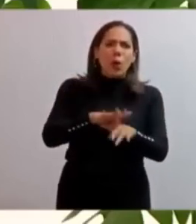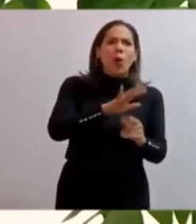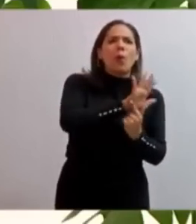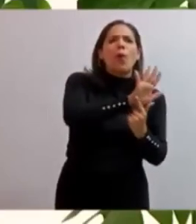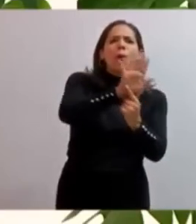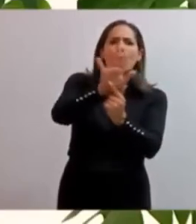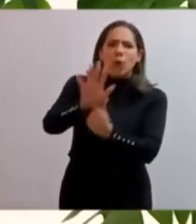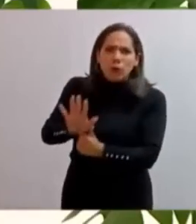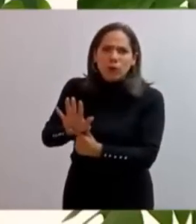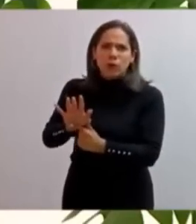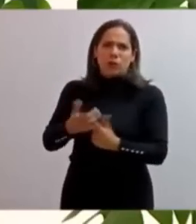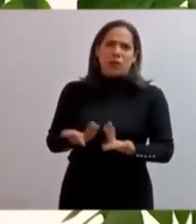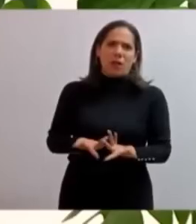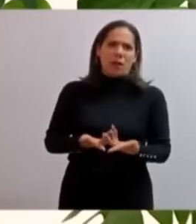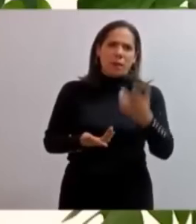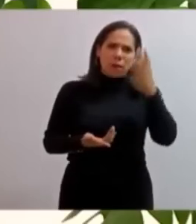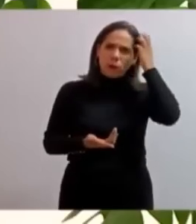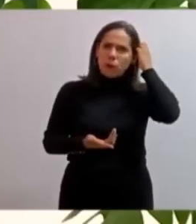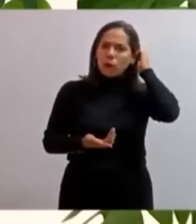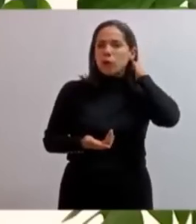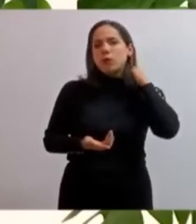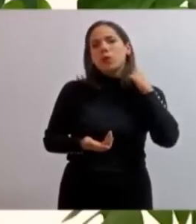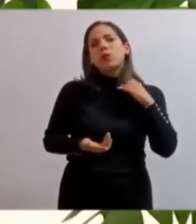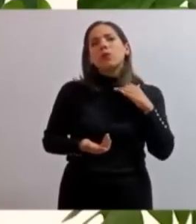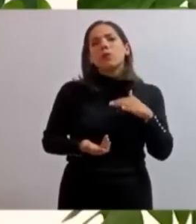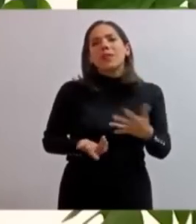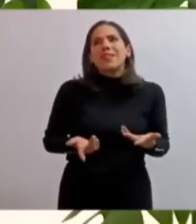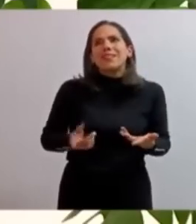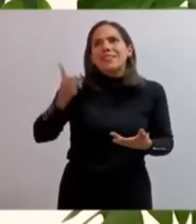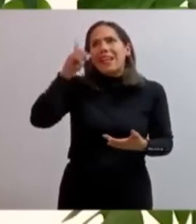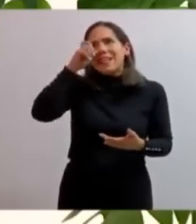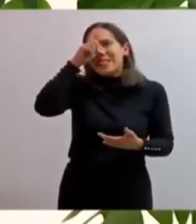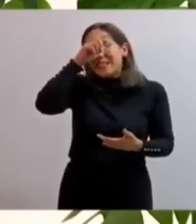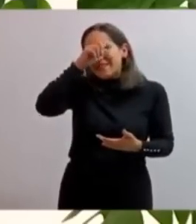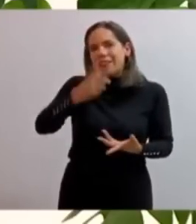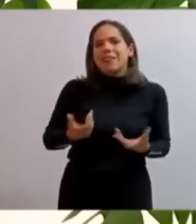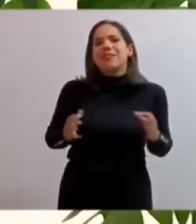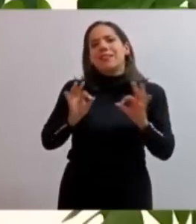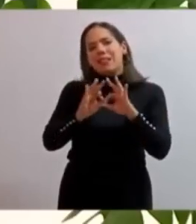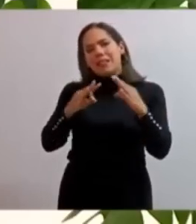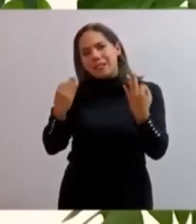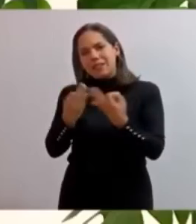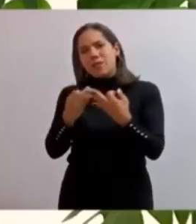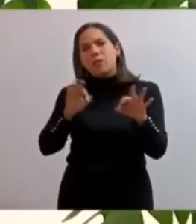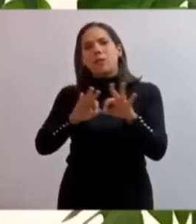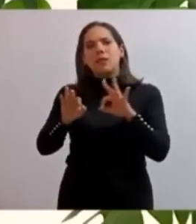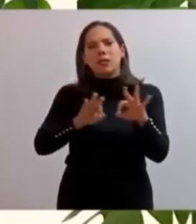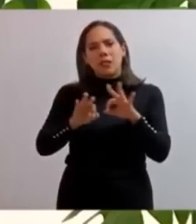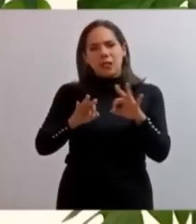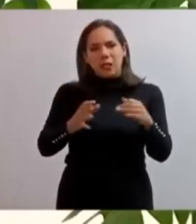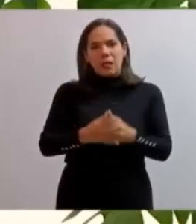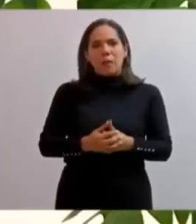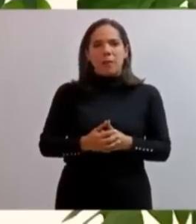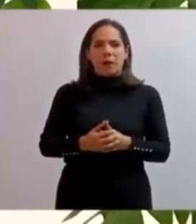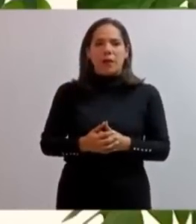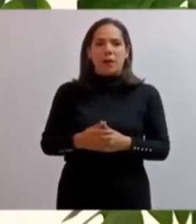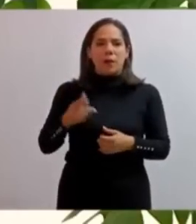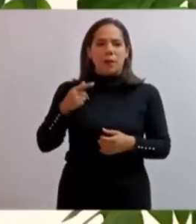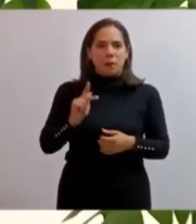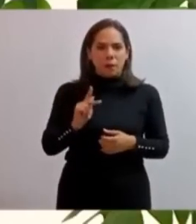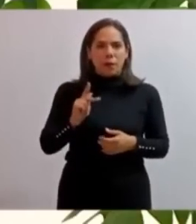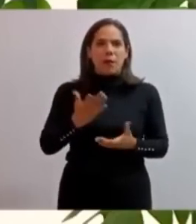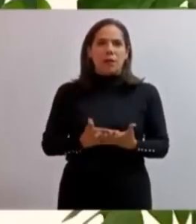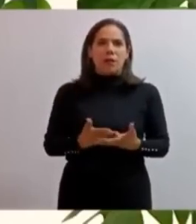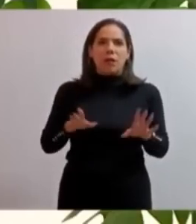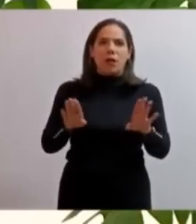los padres de familia, primero, las dificultades del trabajo docente? Hay que recordarles a los padres